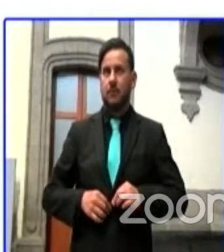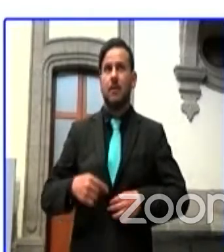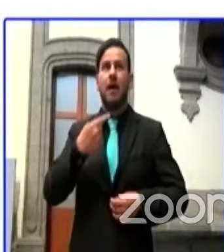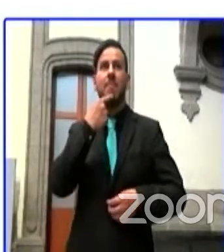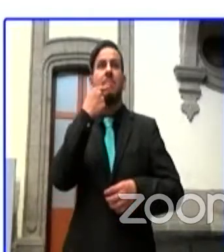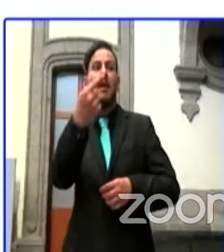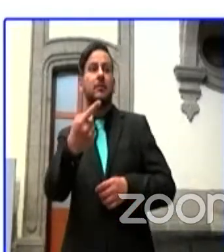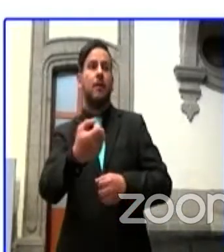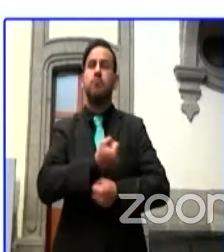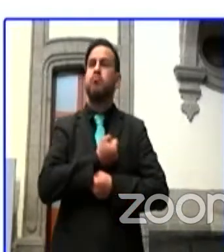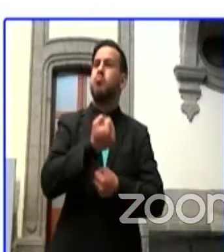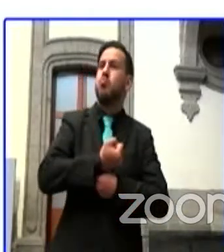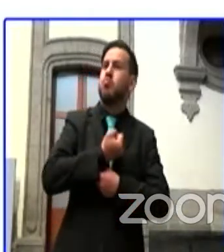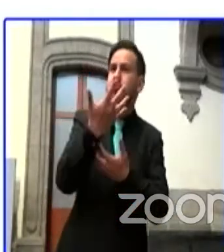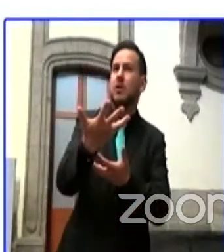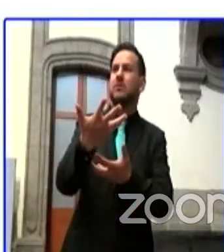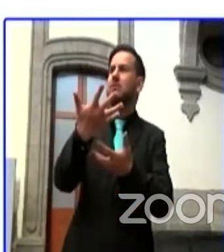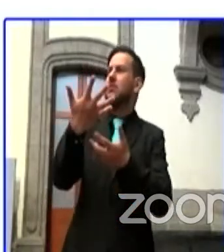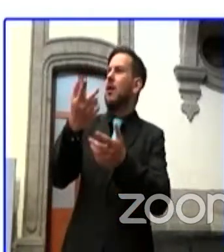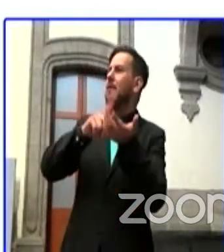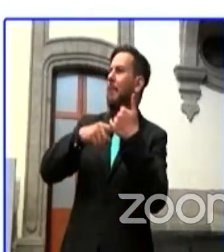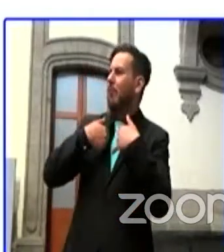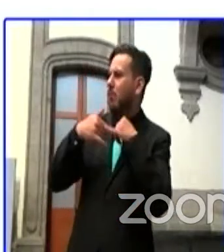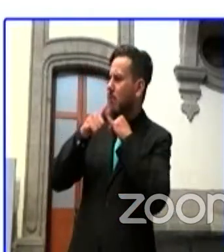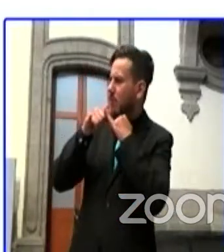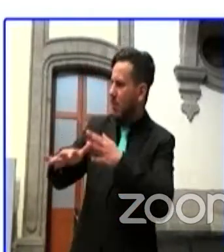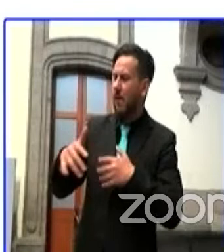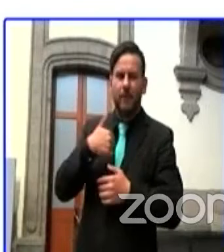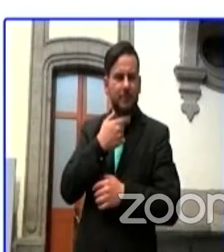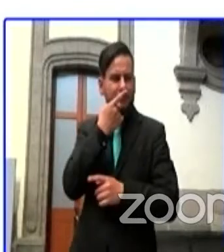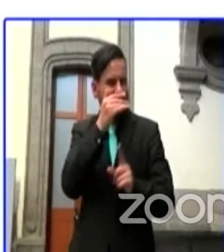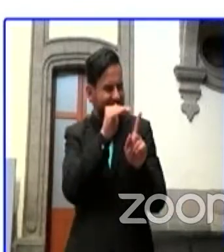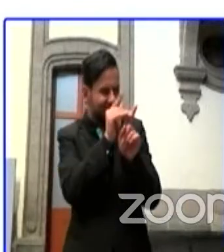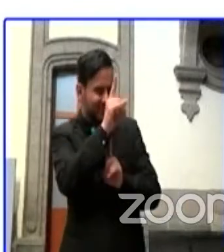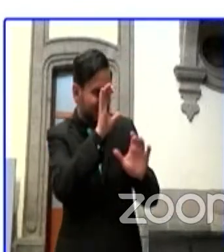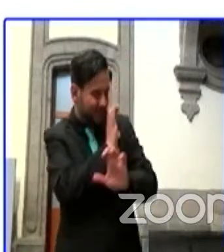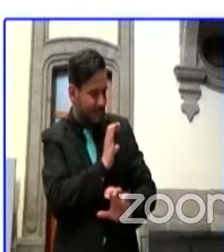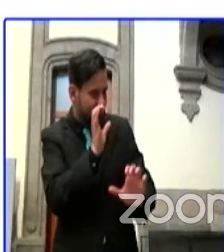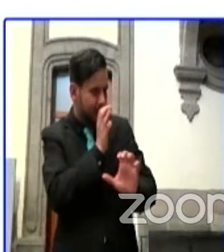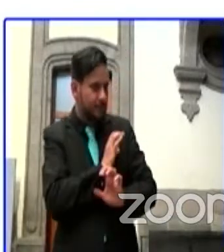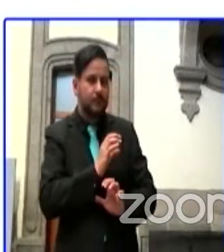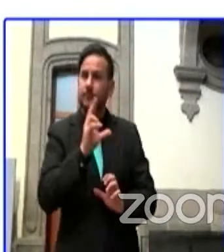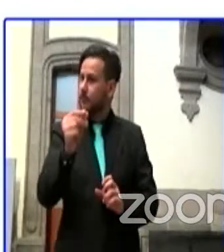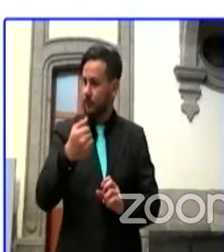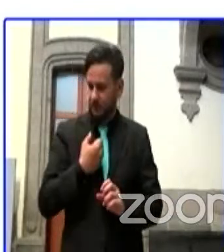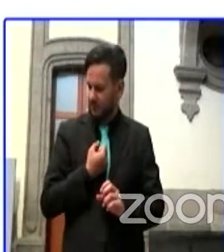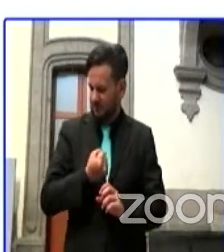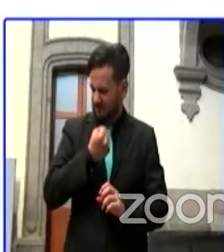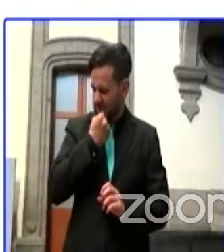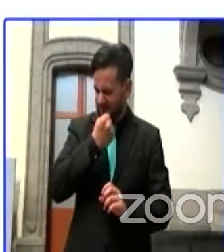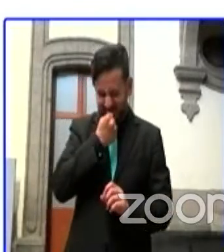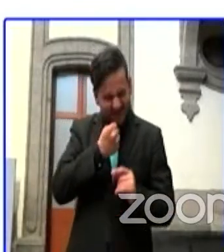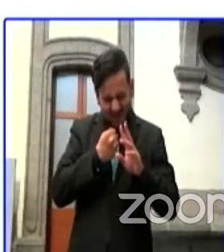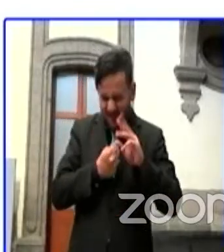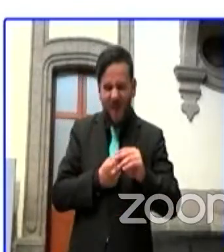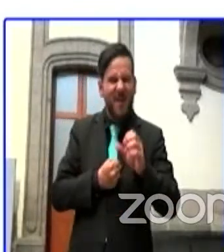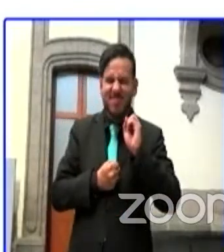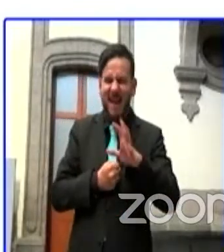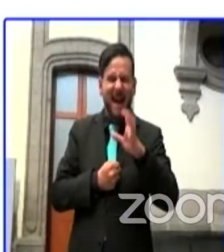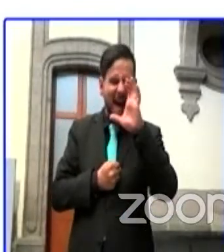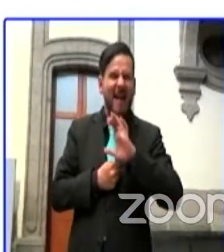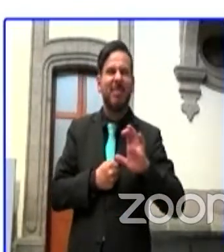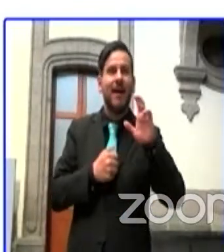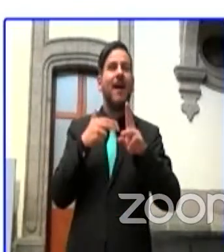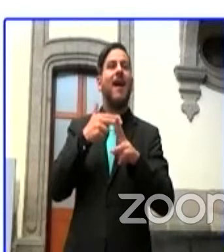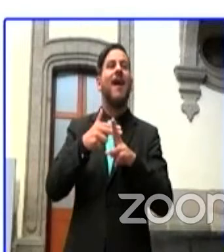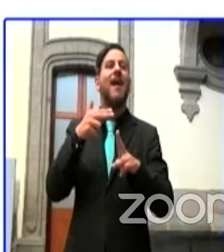tramposo, que es uno, le digo a una cantante, no sueltes el micrófono y no dejes de cantar